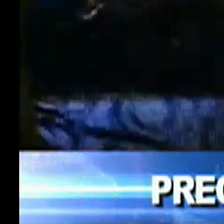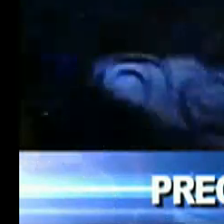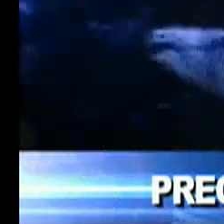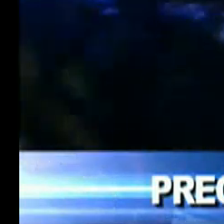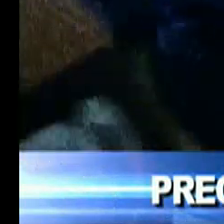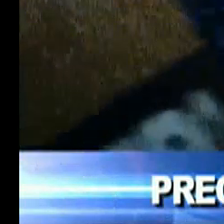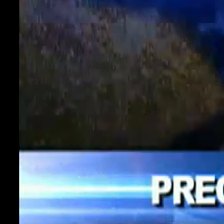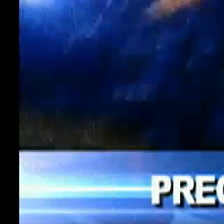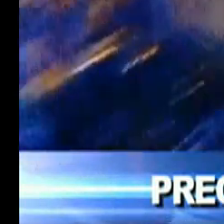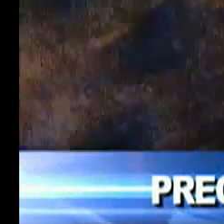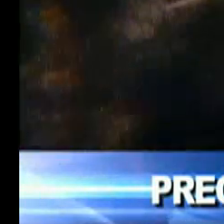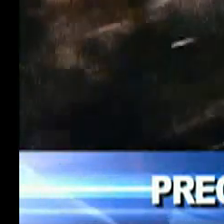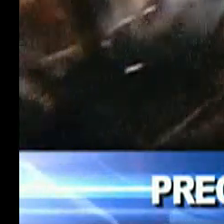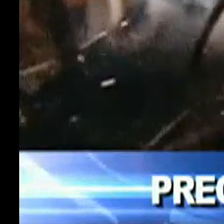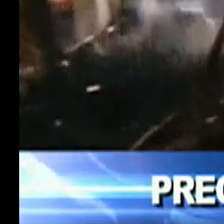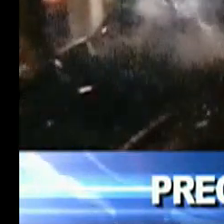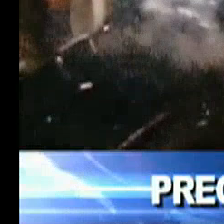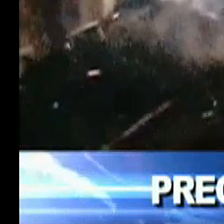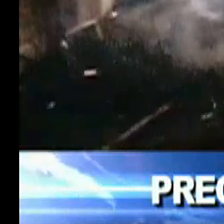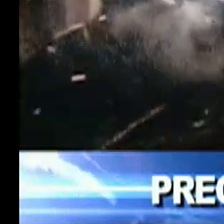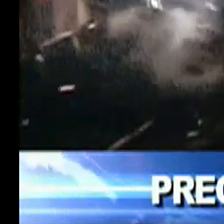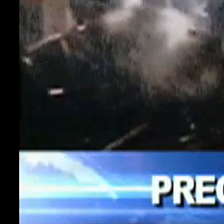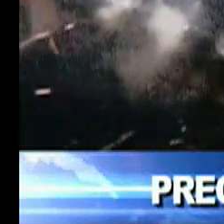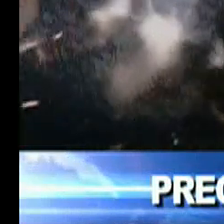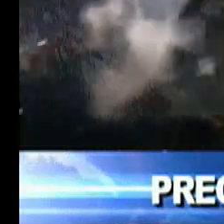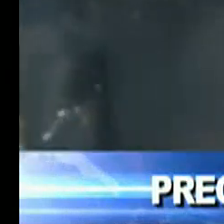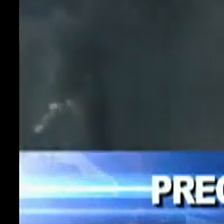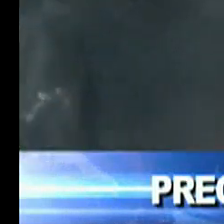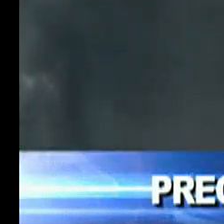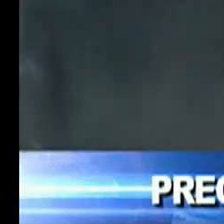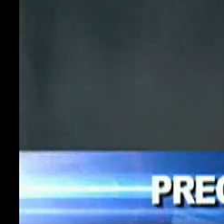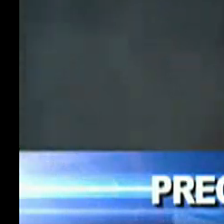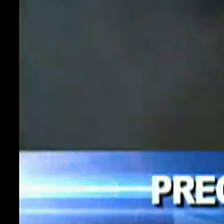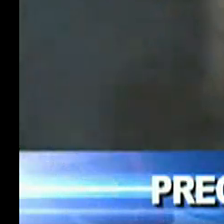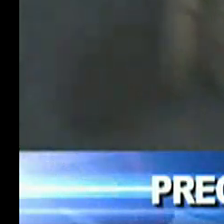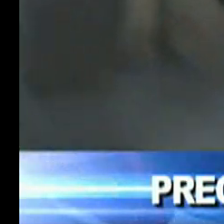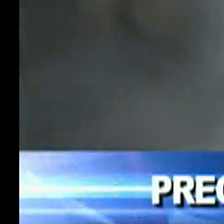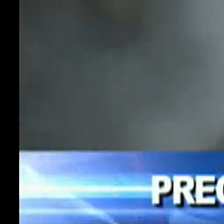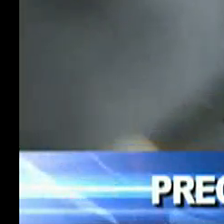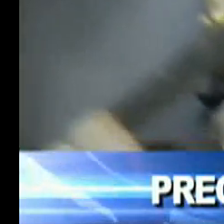de precaución evidencian vulnerabilidad.